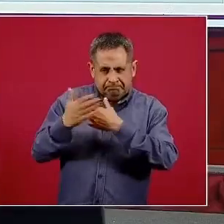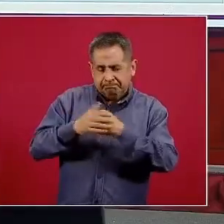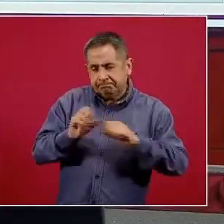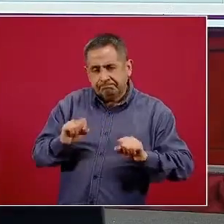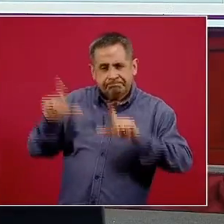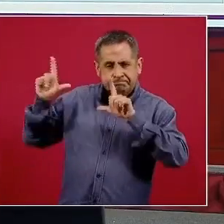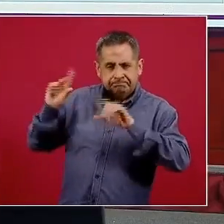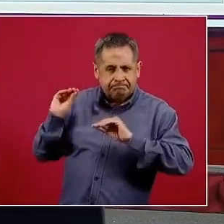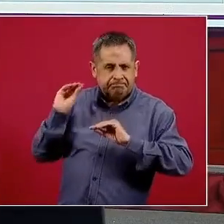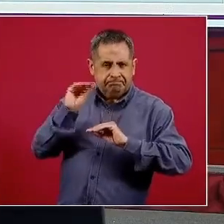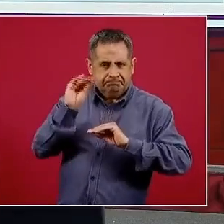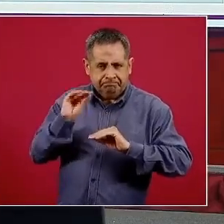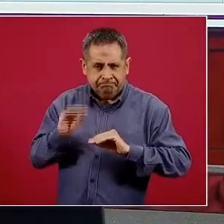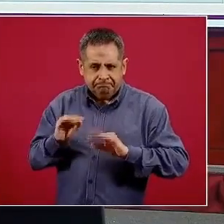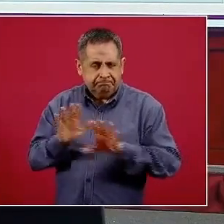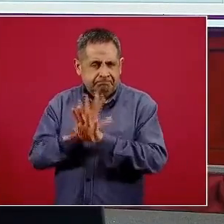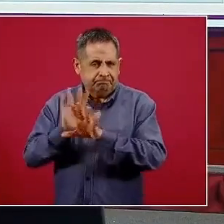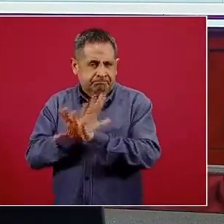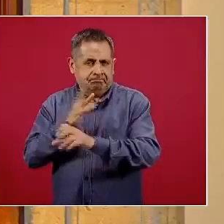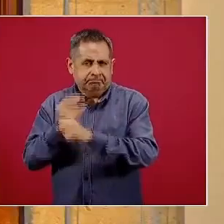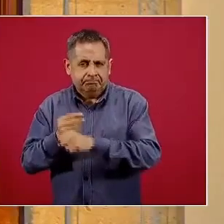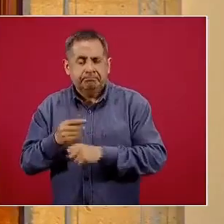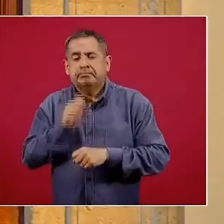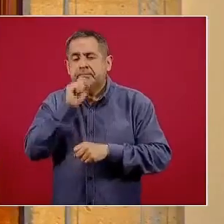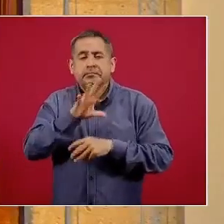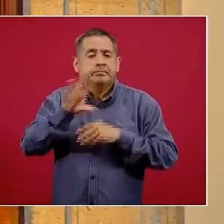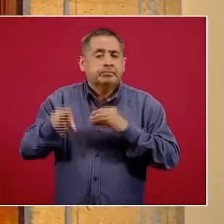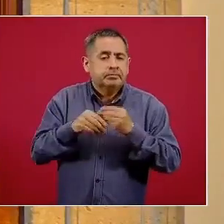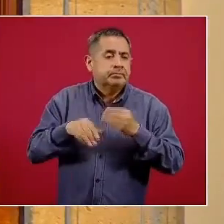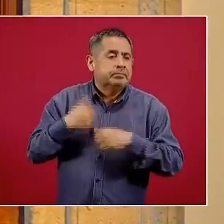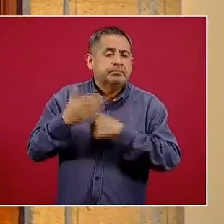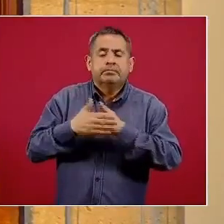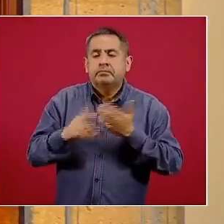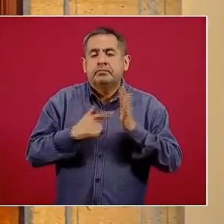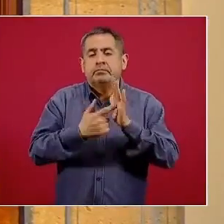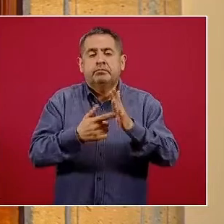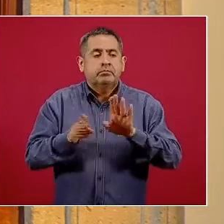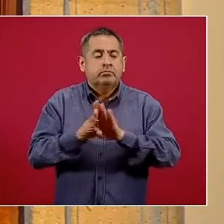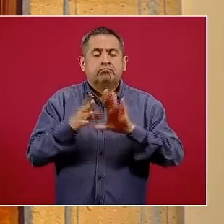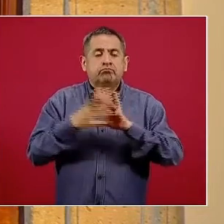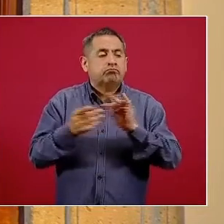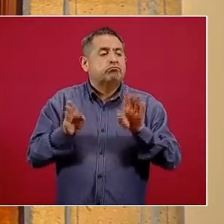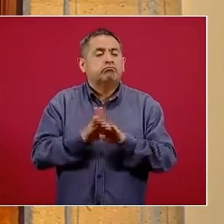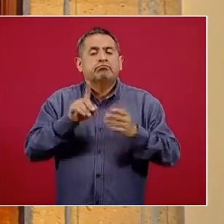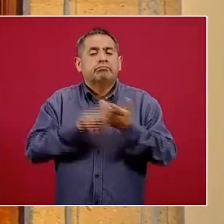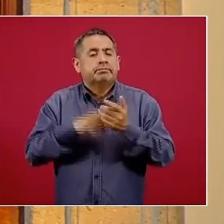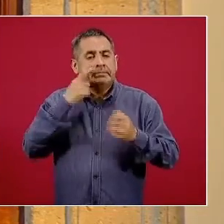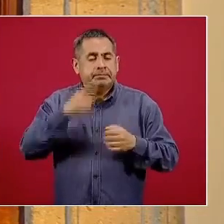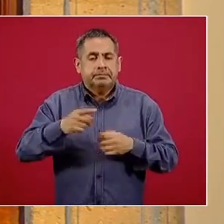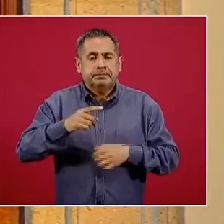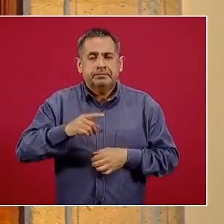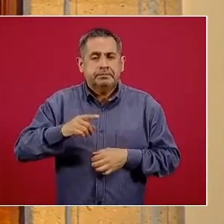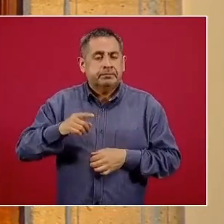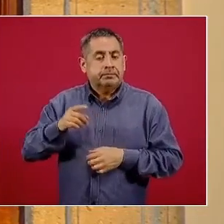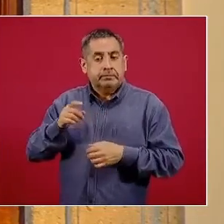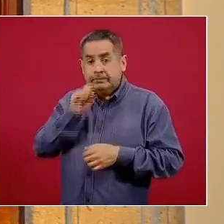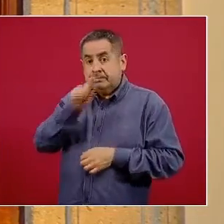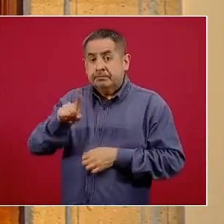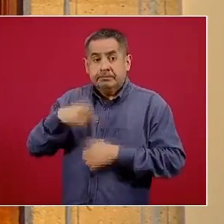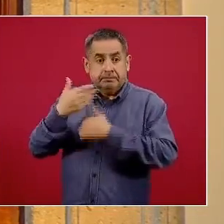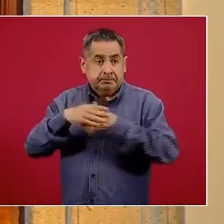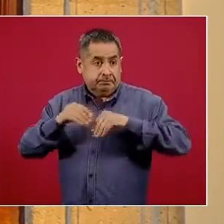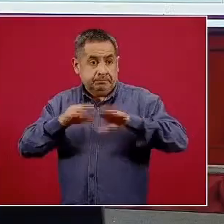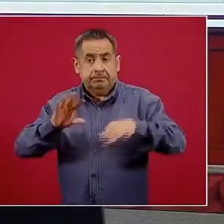llevar a cabo. En su momento vamos a estar integrando también cómo se empieza a comportar la influenza en México, recordando